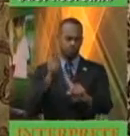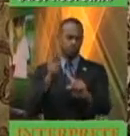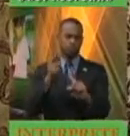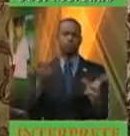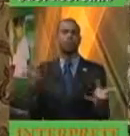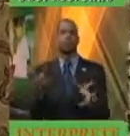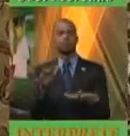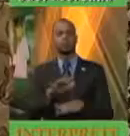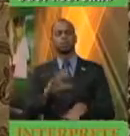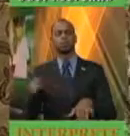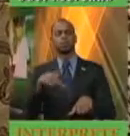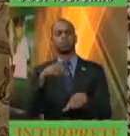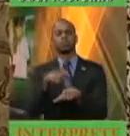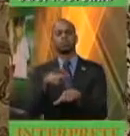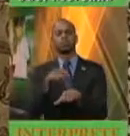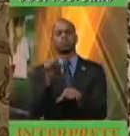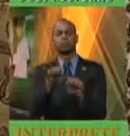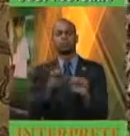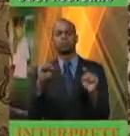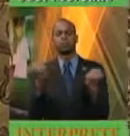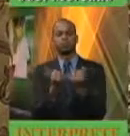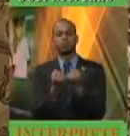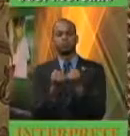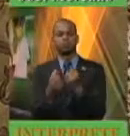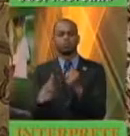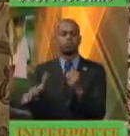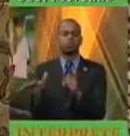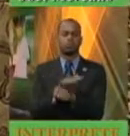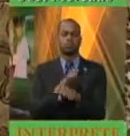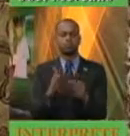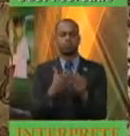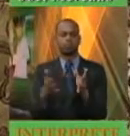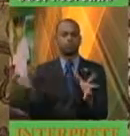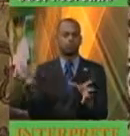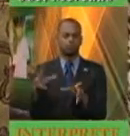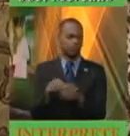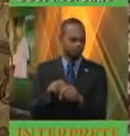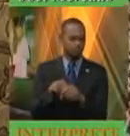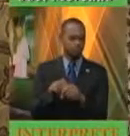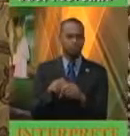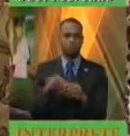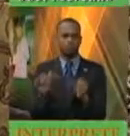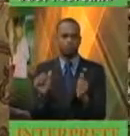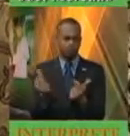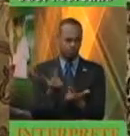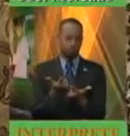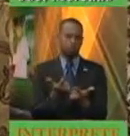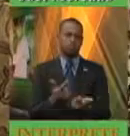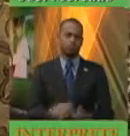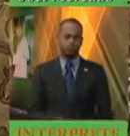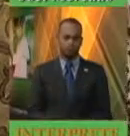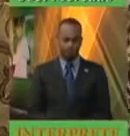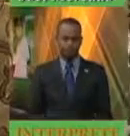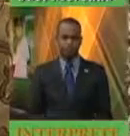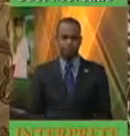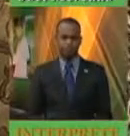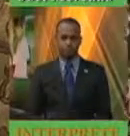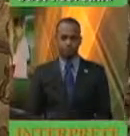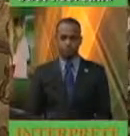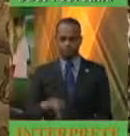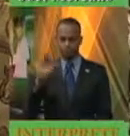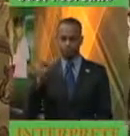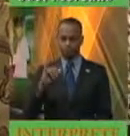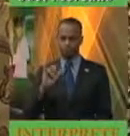que esa provincia sea una sociedad plena, inclusiva y accesible para todas las personas. Eso